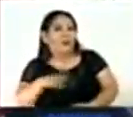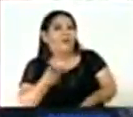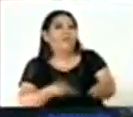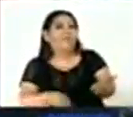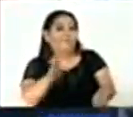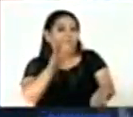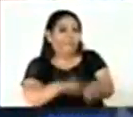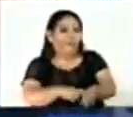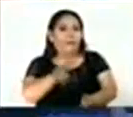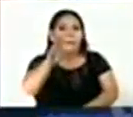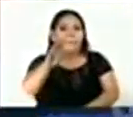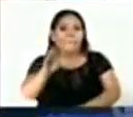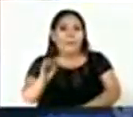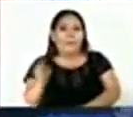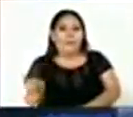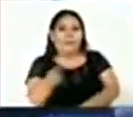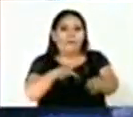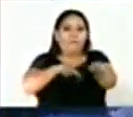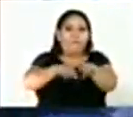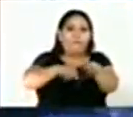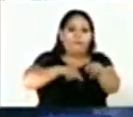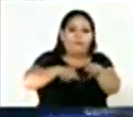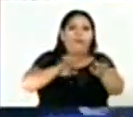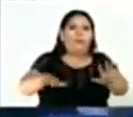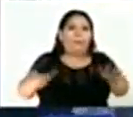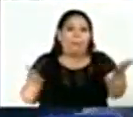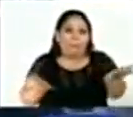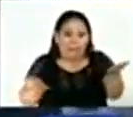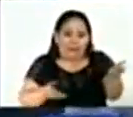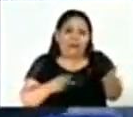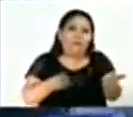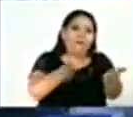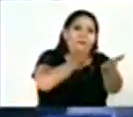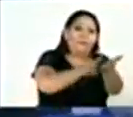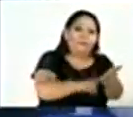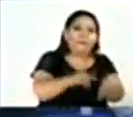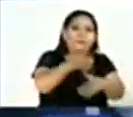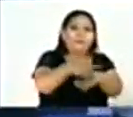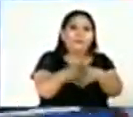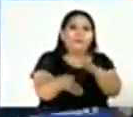inscripción de 20 candidatos del Partido Arena para competir por